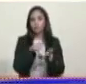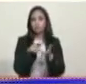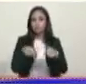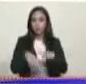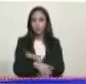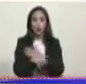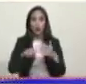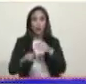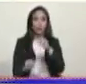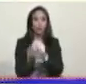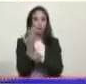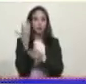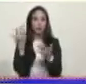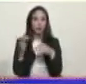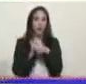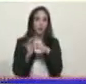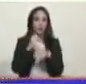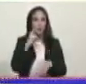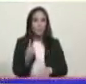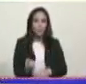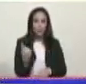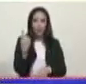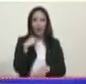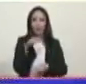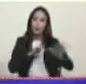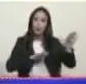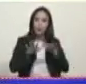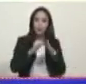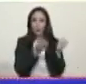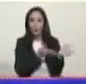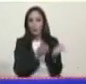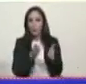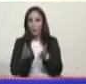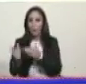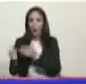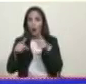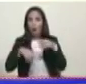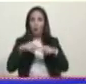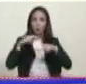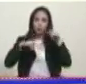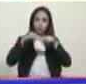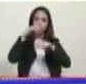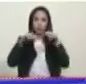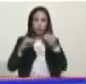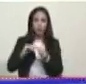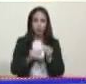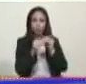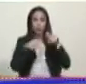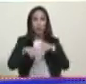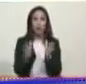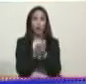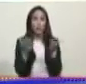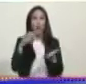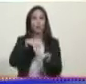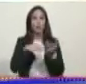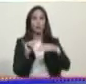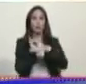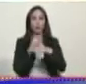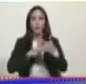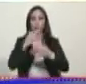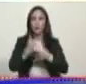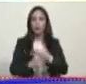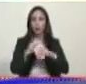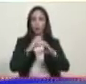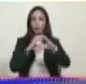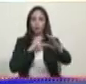el lanzamiento de la primera de las 15 embarcaciones que estamos construyendo acá en Cumaná, Estado Sucre, del proyecto de